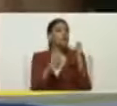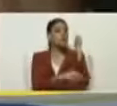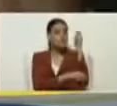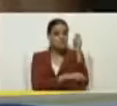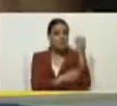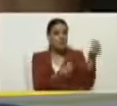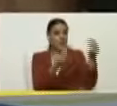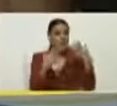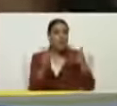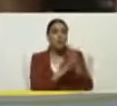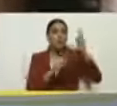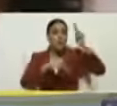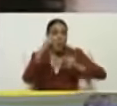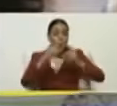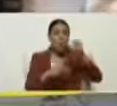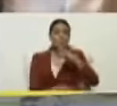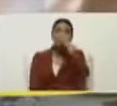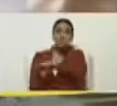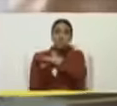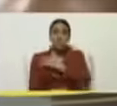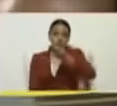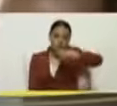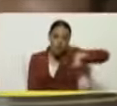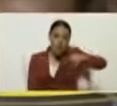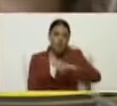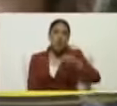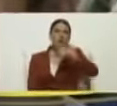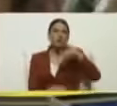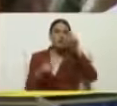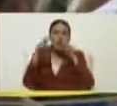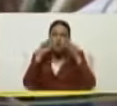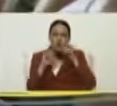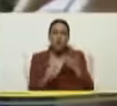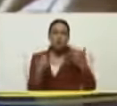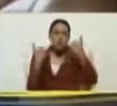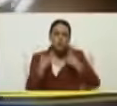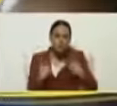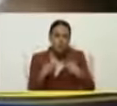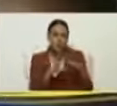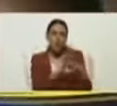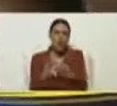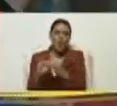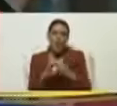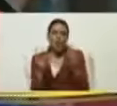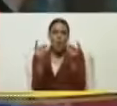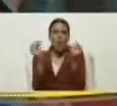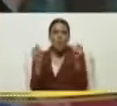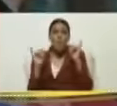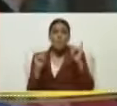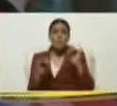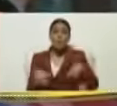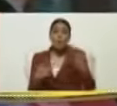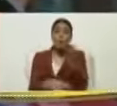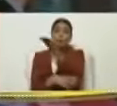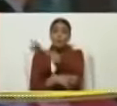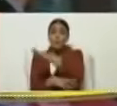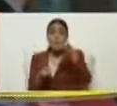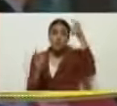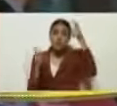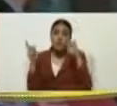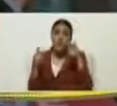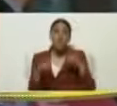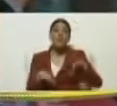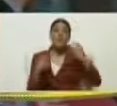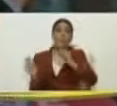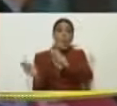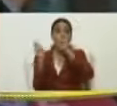del socialismo. La gente que lloramos juntos y juntas la desaparición física de nuestro comandante Chávez y que le elegimos a usted